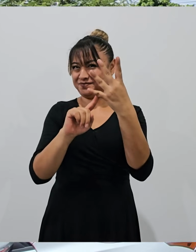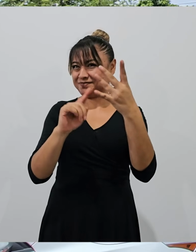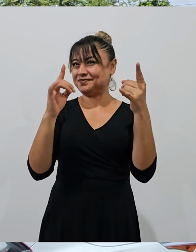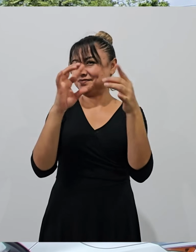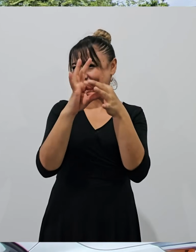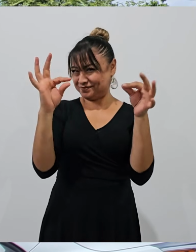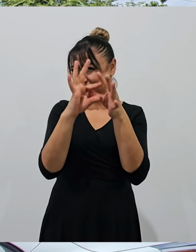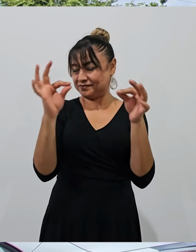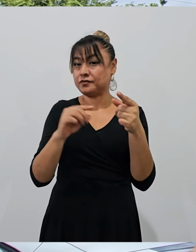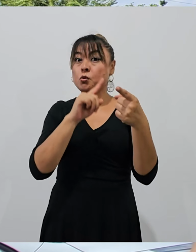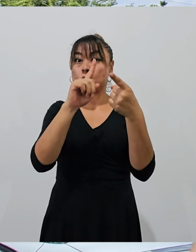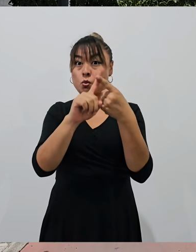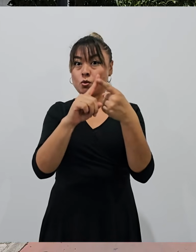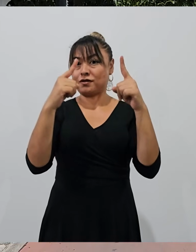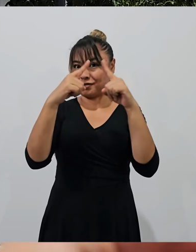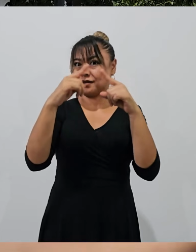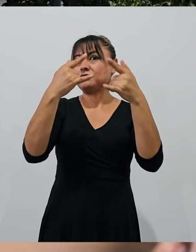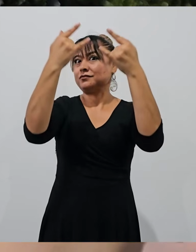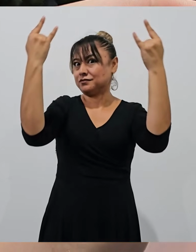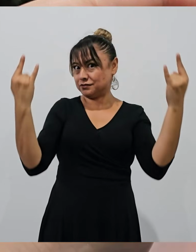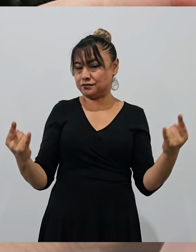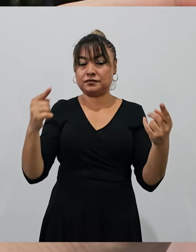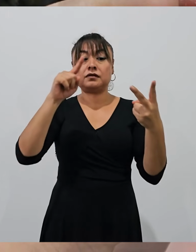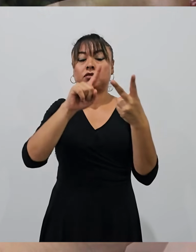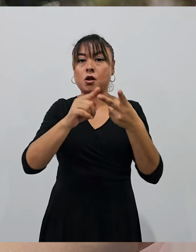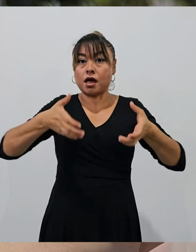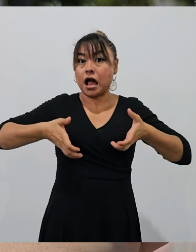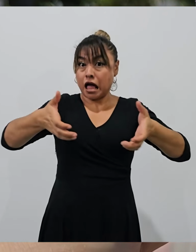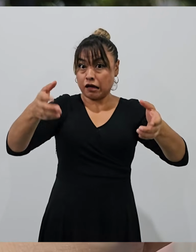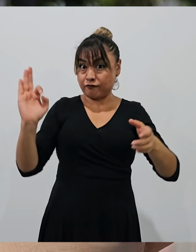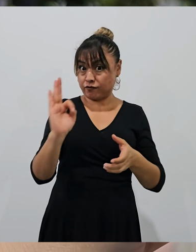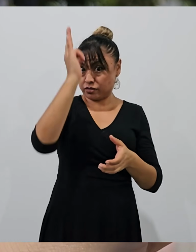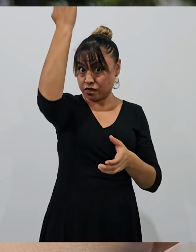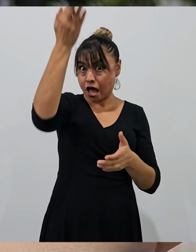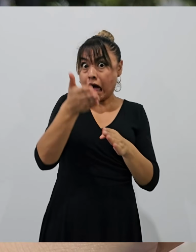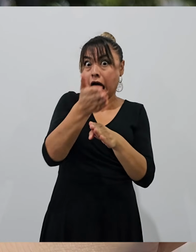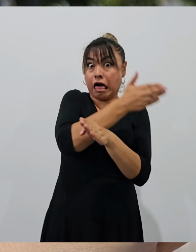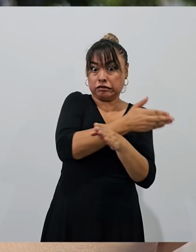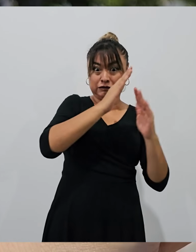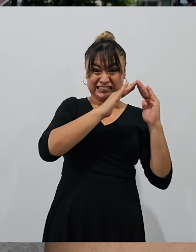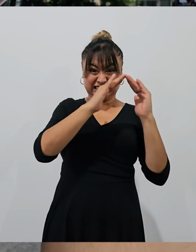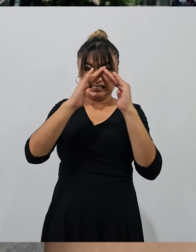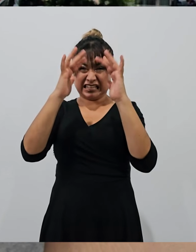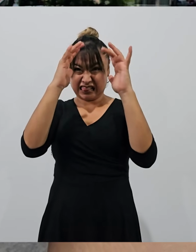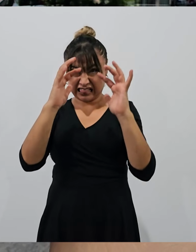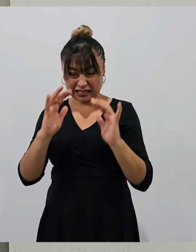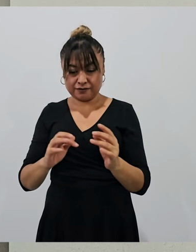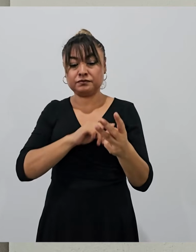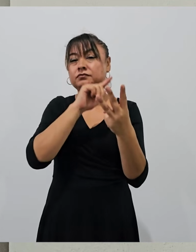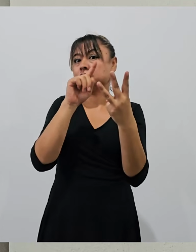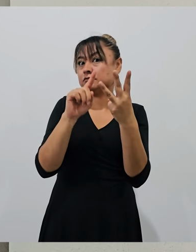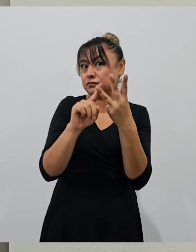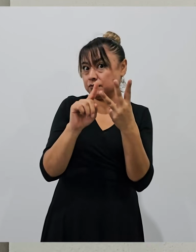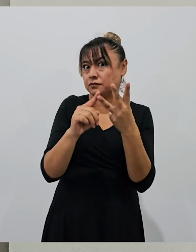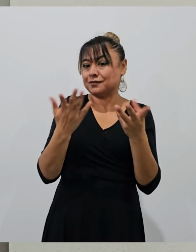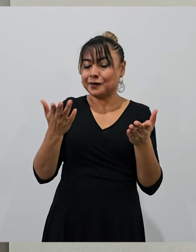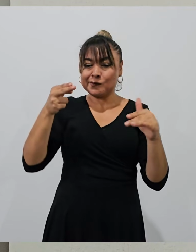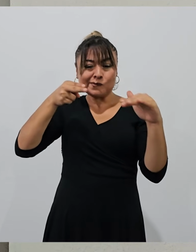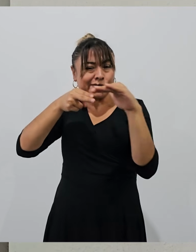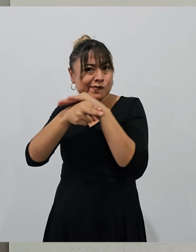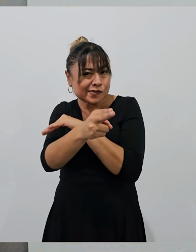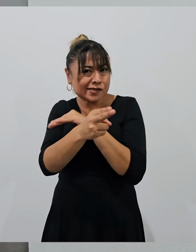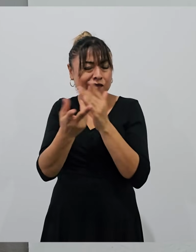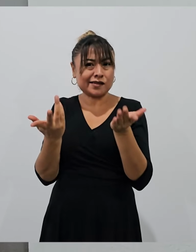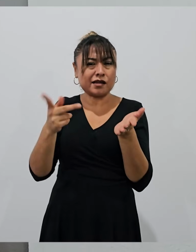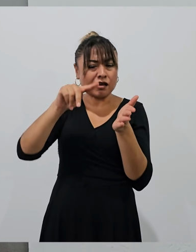cosas. La historia del templo, la gran demolición de edificaciones que se hizo para construir la calzada del Federalismo y la línea 1 del tren ligero, la explicación técnica de cómo le hicieron